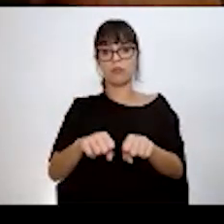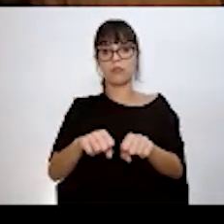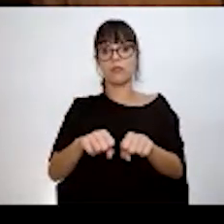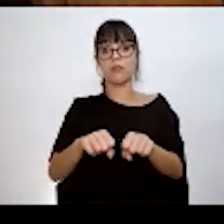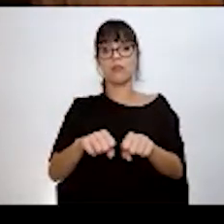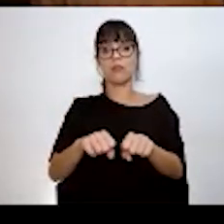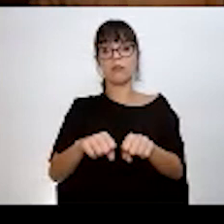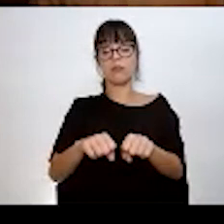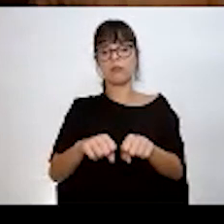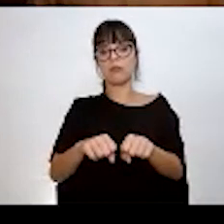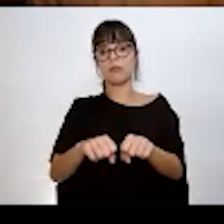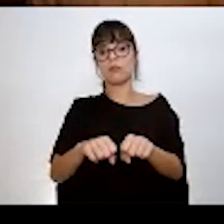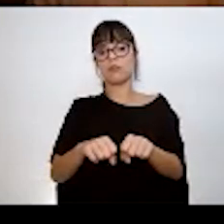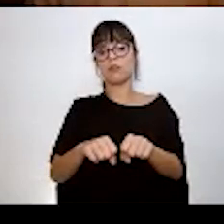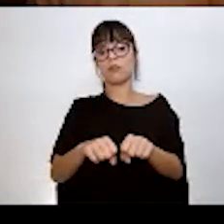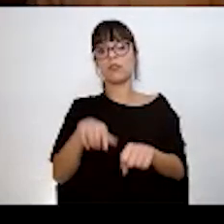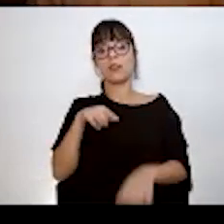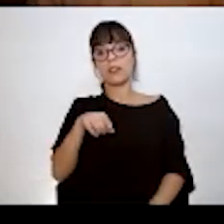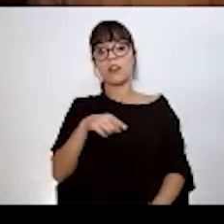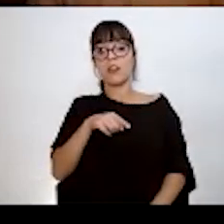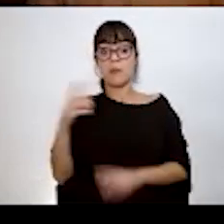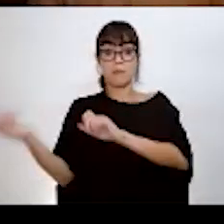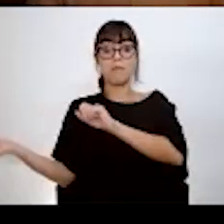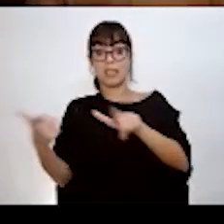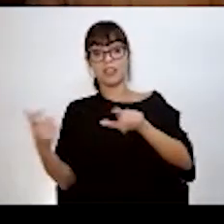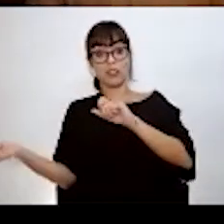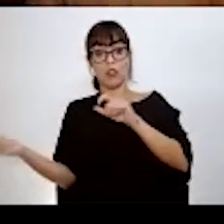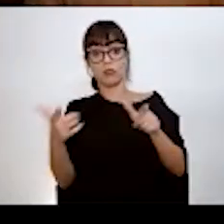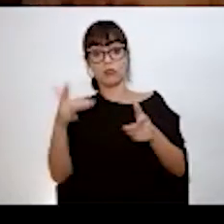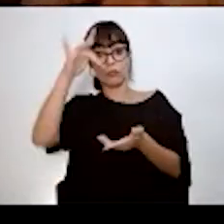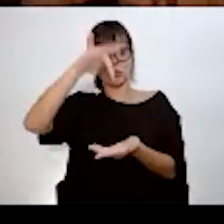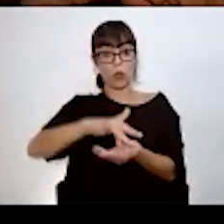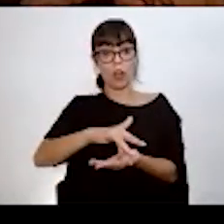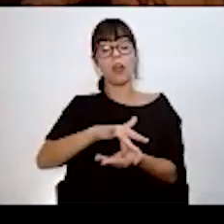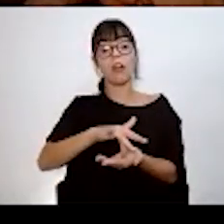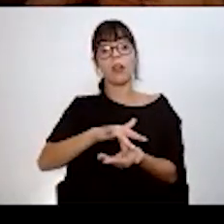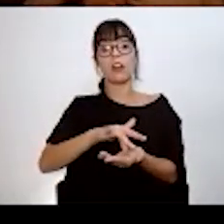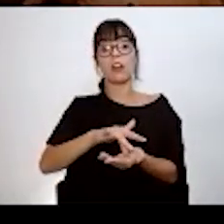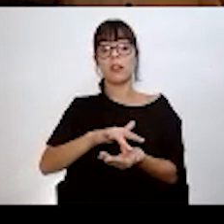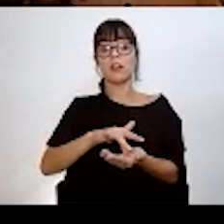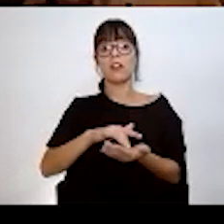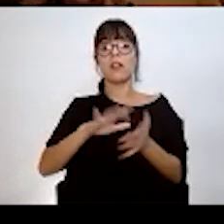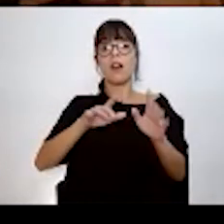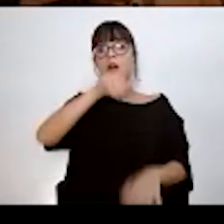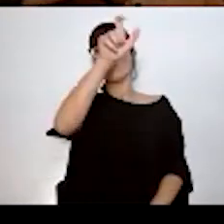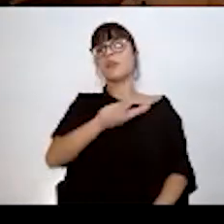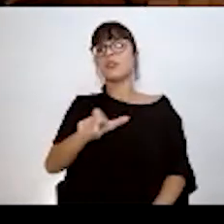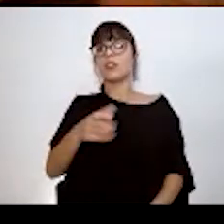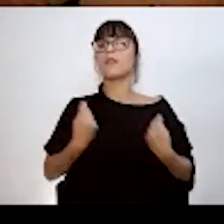la llegada de nueva población. Hablemos de eventos migratorios que posiblemente no tienen un reflejo en la cantidad de personas, es